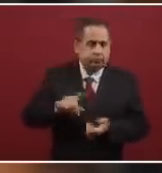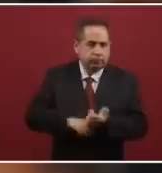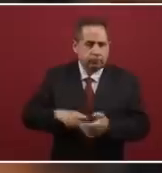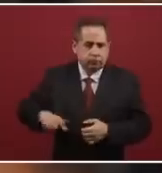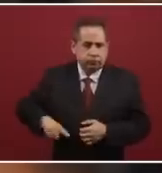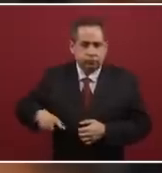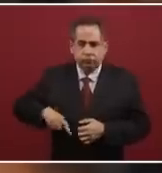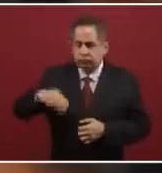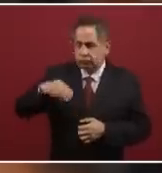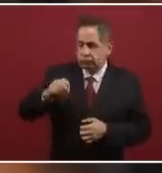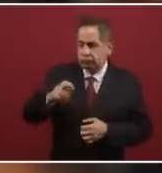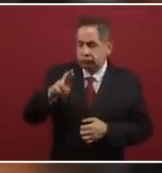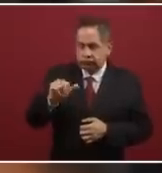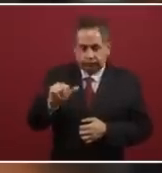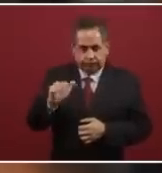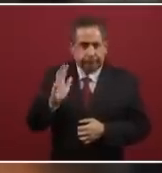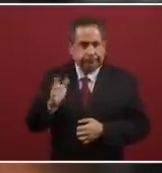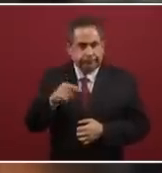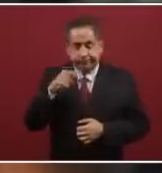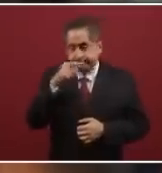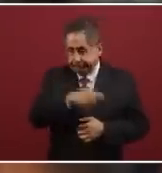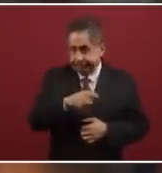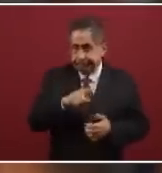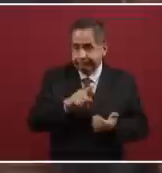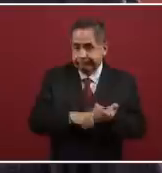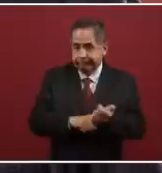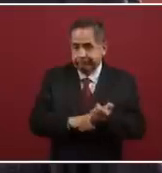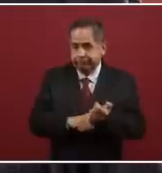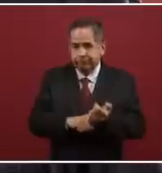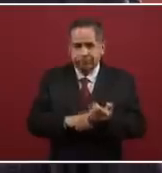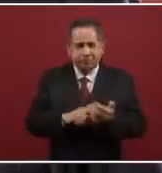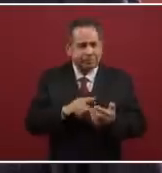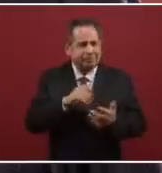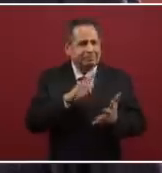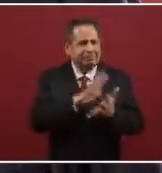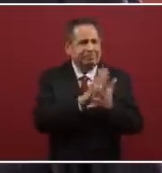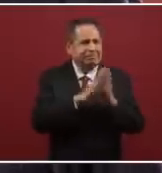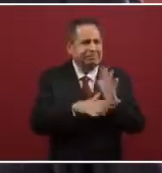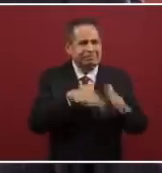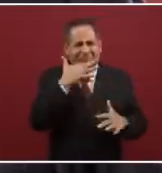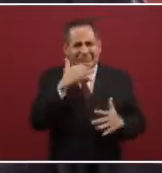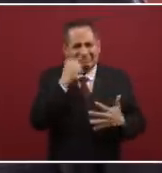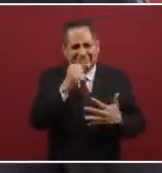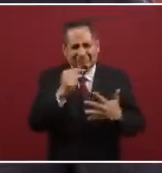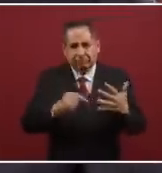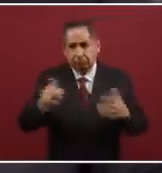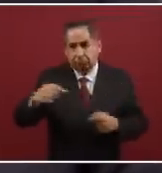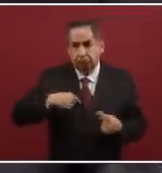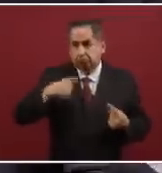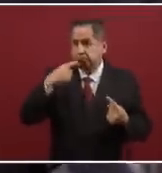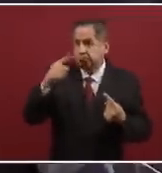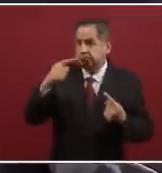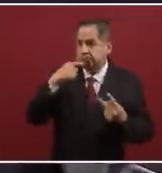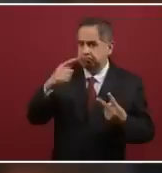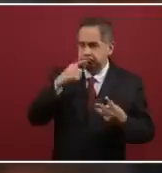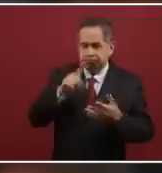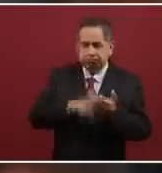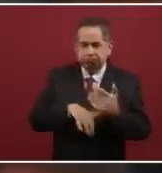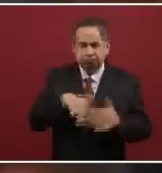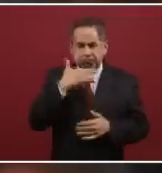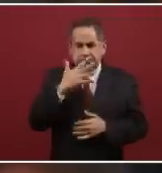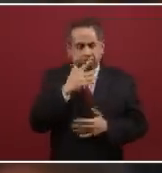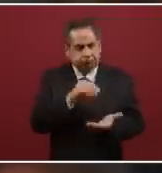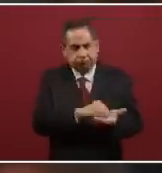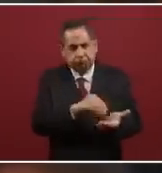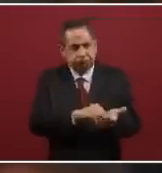el Morena ya, y ahí todas las lacras que usted ha denunciado de la corrupción se